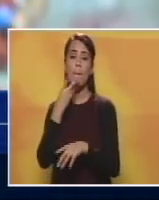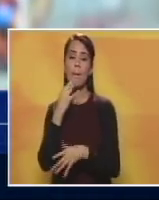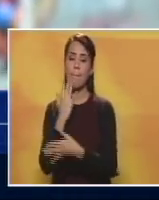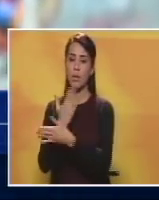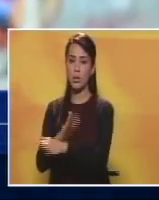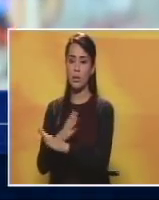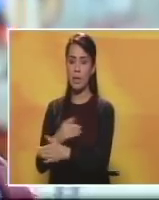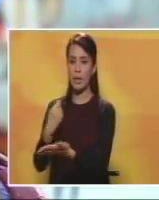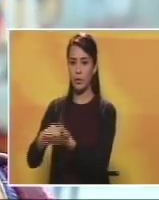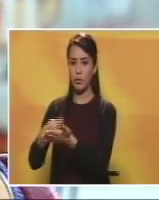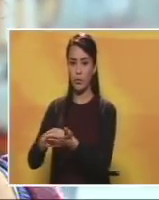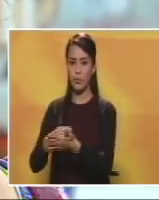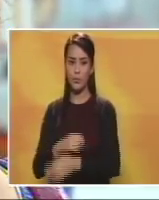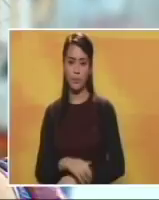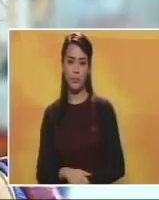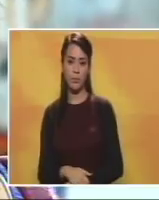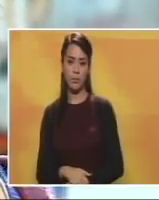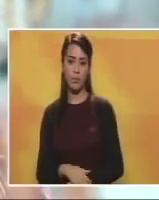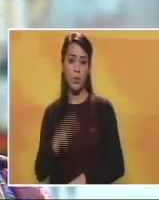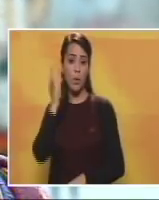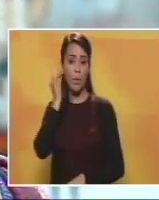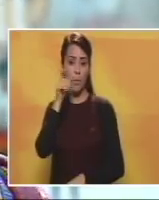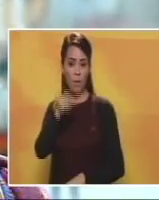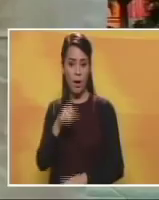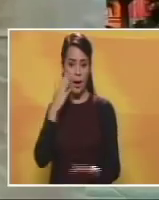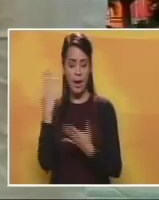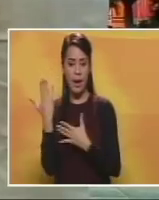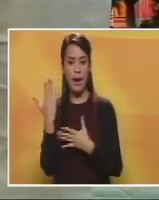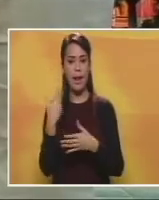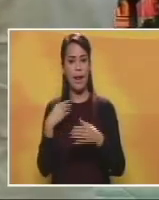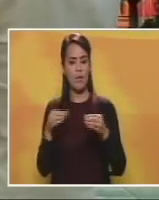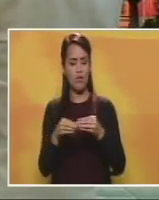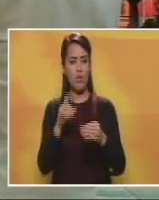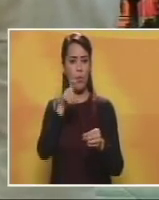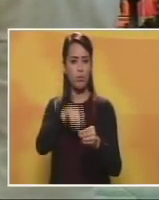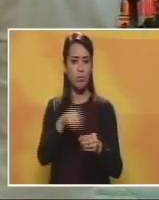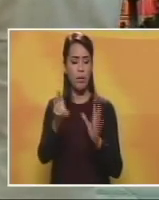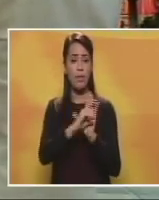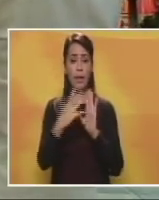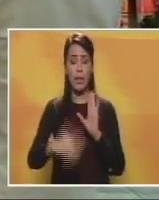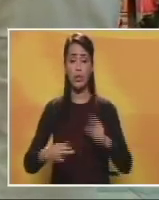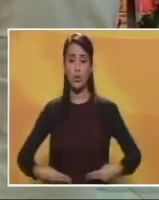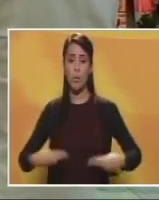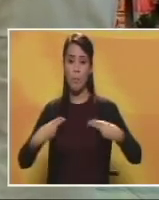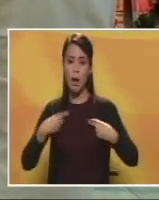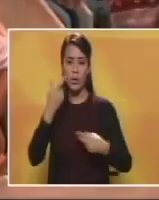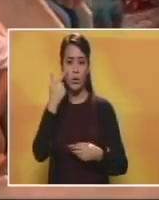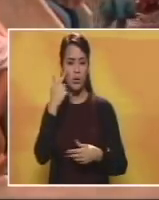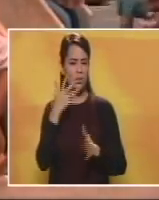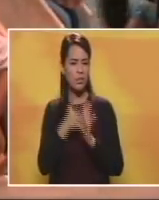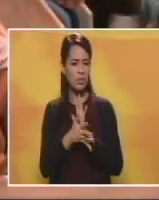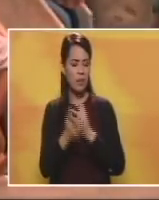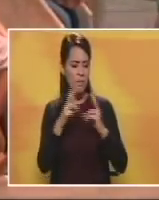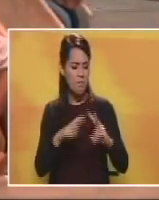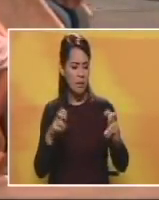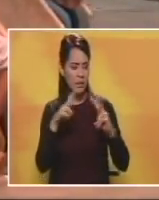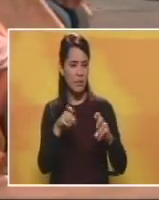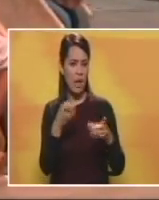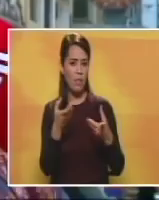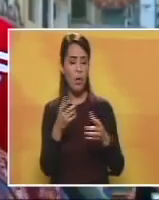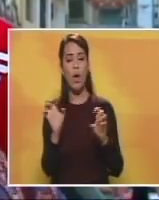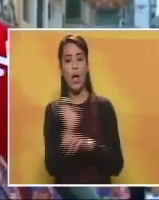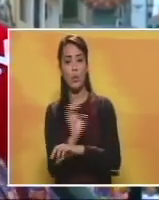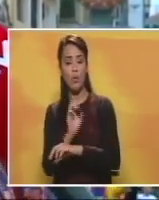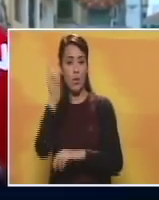internacional. Milagros Rodríguez es activista de derechos humanos y ha seguido de cerca los casos de trata de personas entre Ecuador y